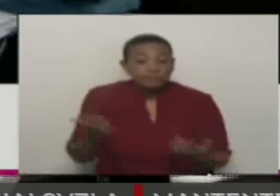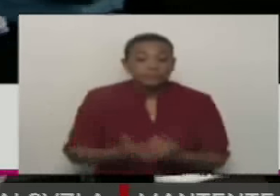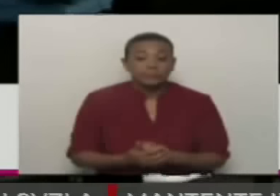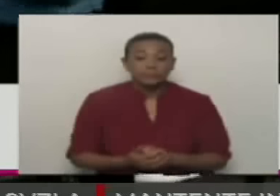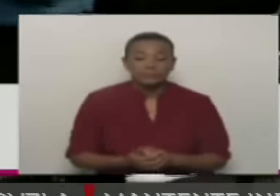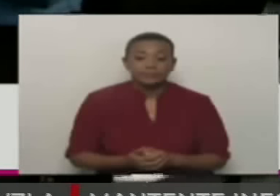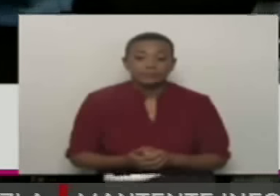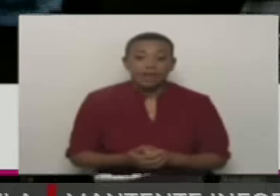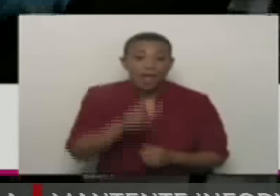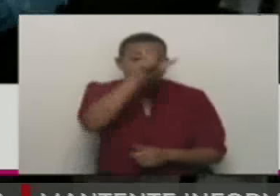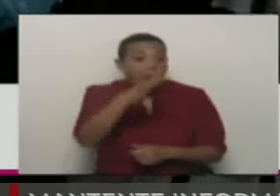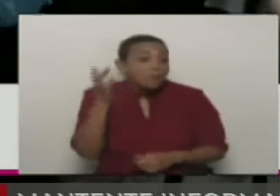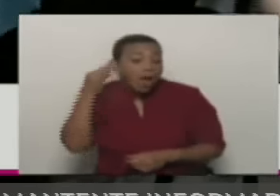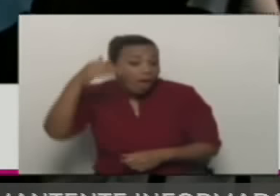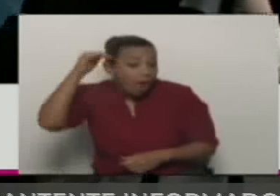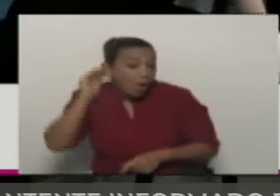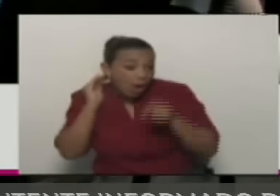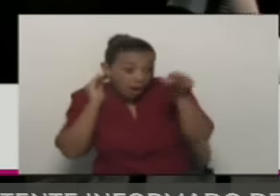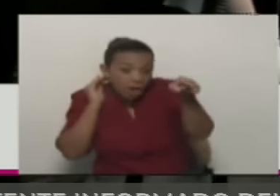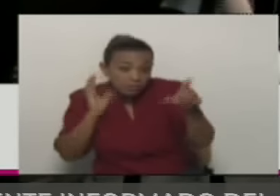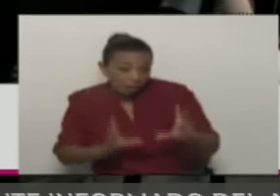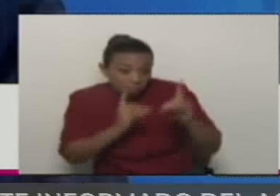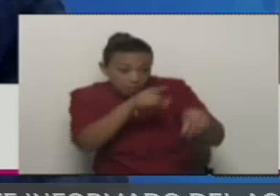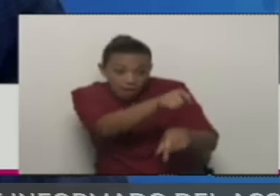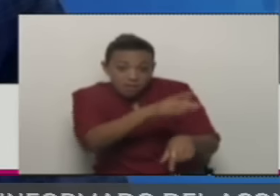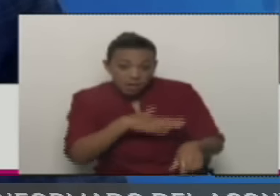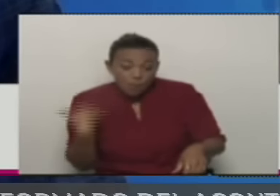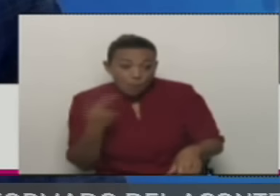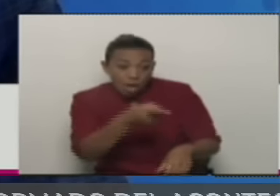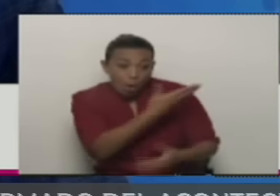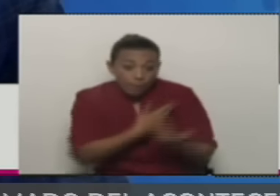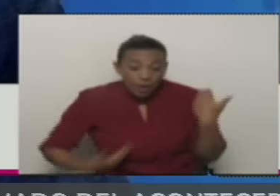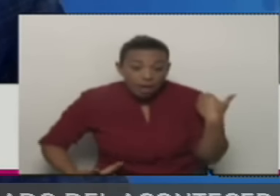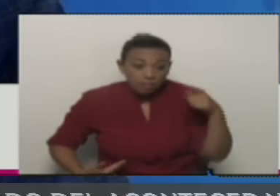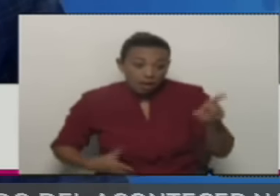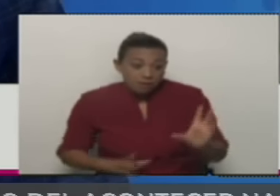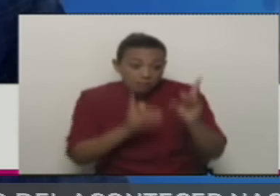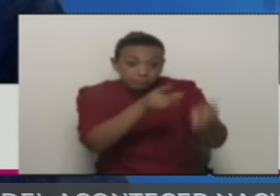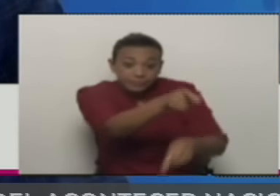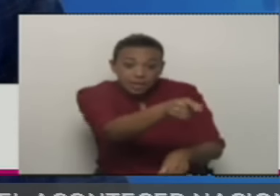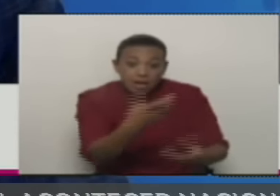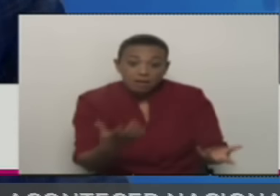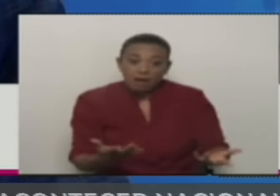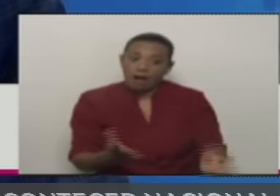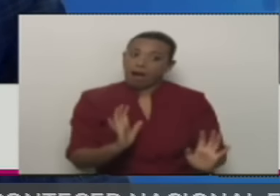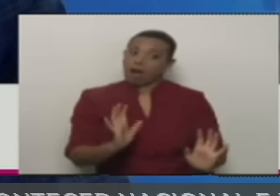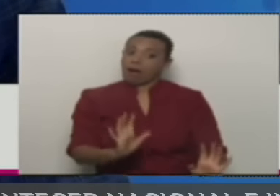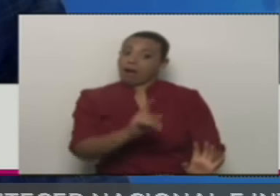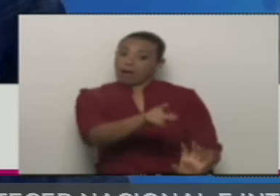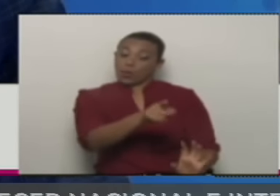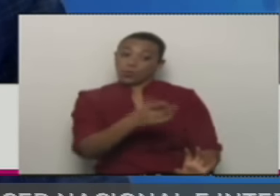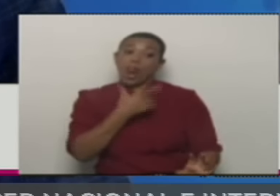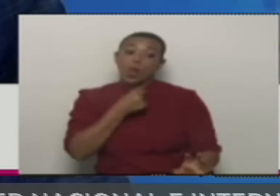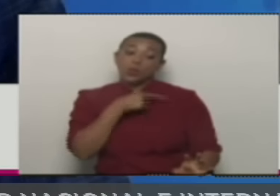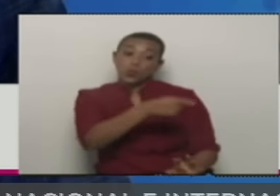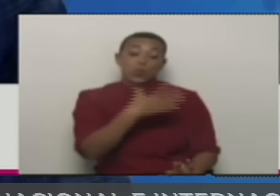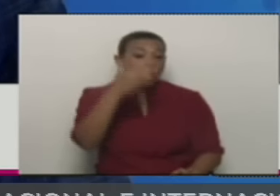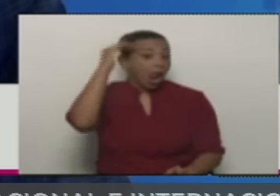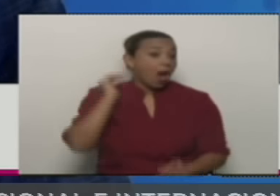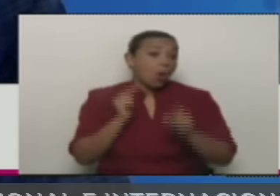La Sayona. ¿Cuál es la opción en Venezuela? La Sayona. Ah, bueno, porque todo el que esté bravito y esté muy